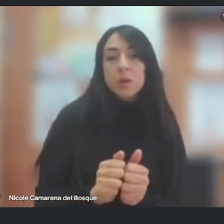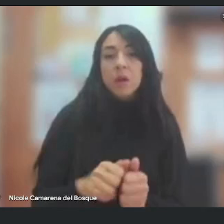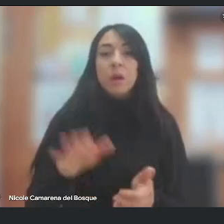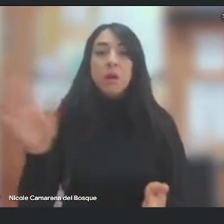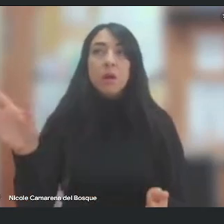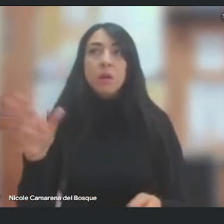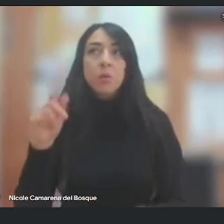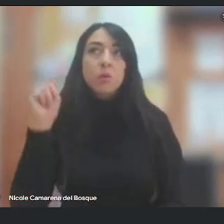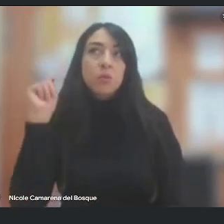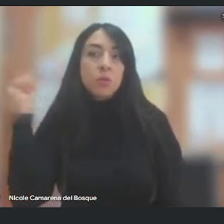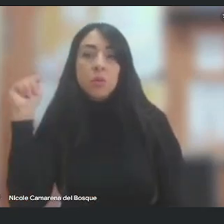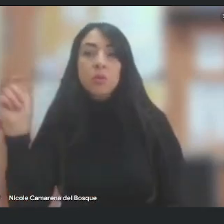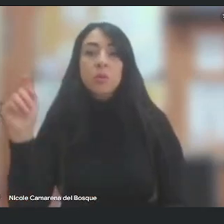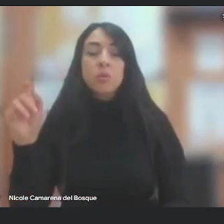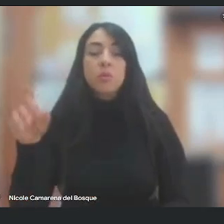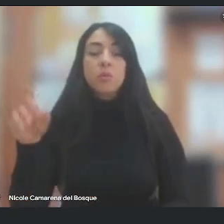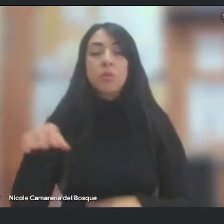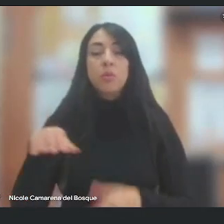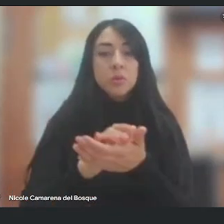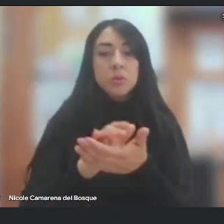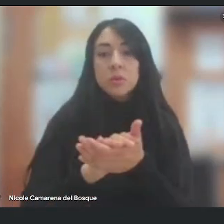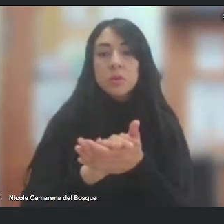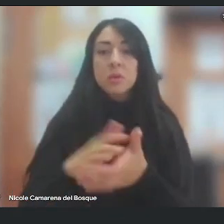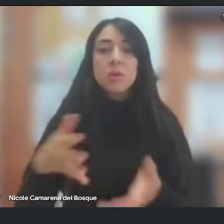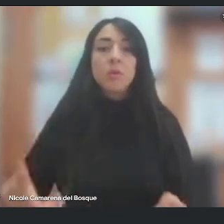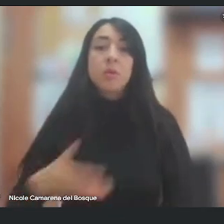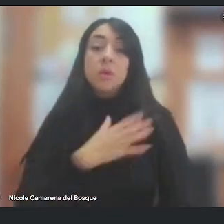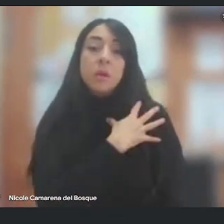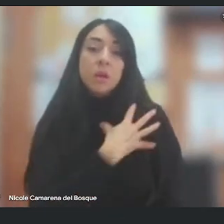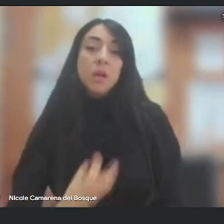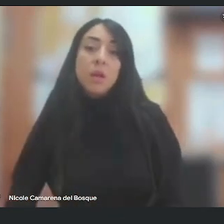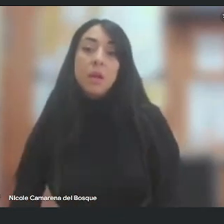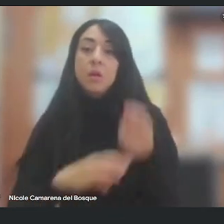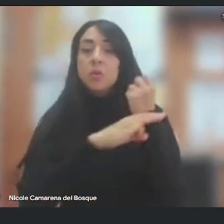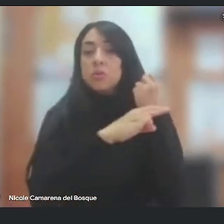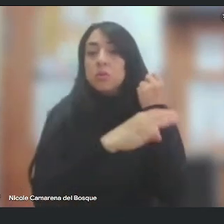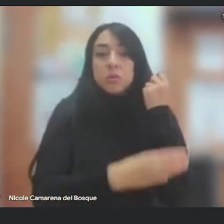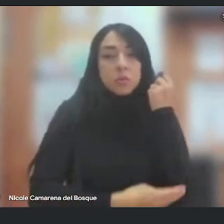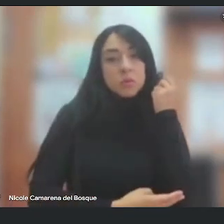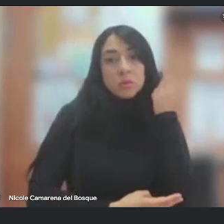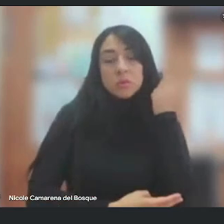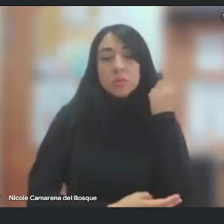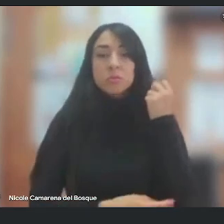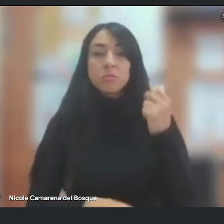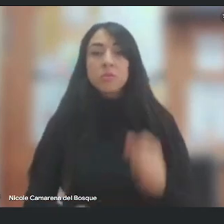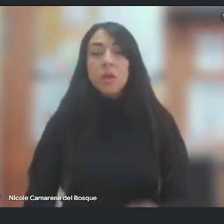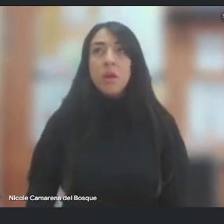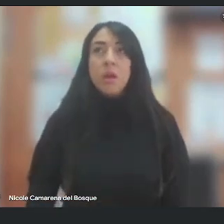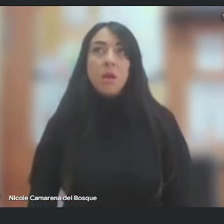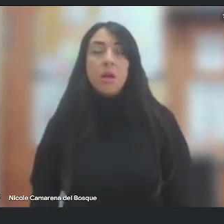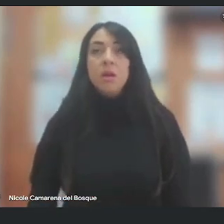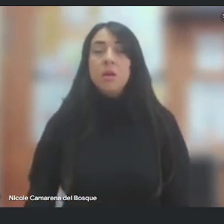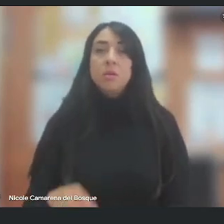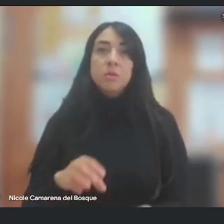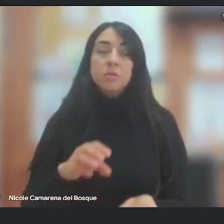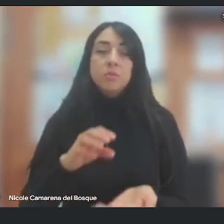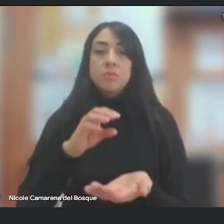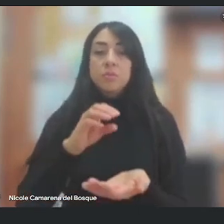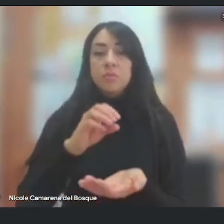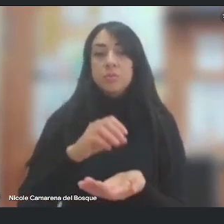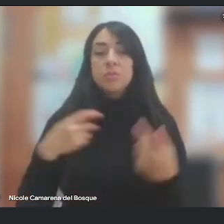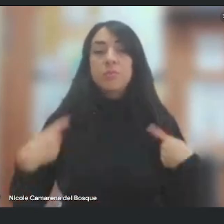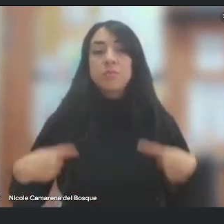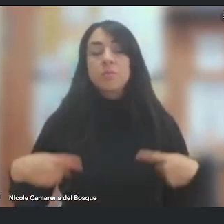la educación integral en sexualidad en las mujeres con discapacidad no debe centrarse solo en la prevención de riesgos. Ok,